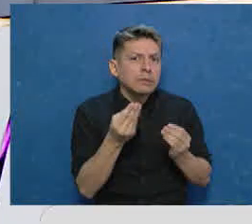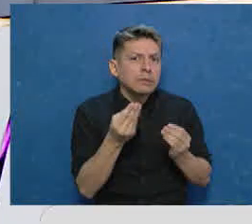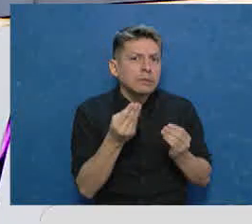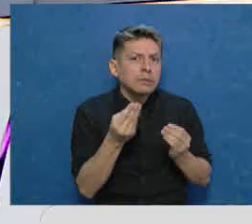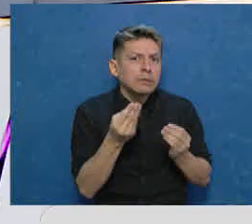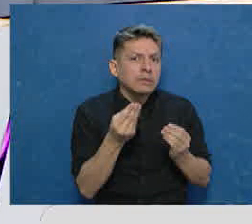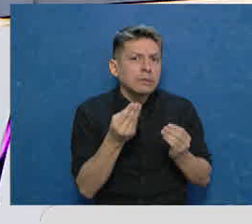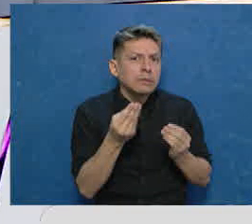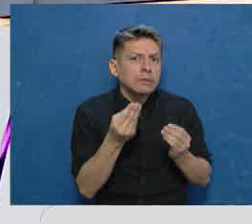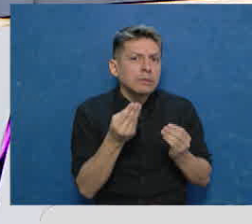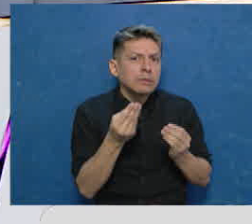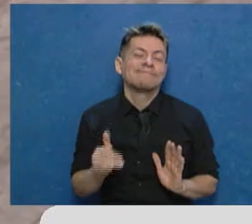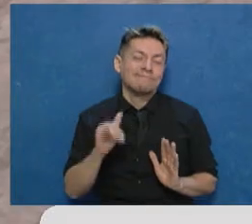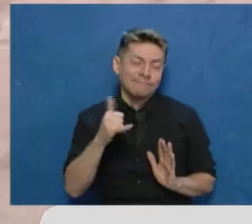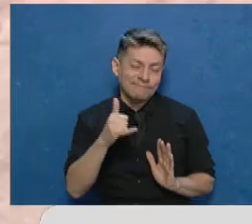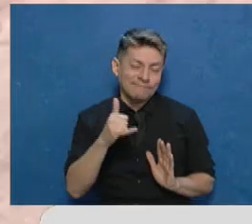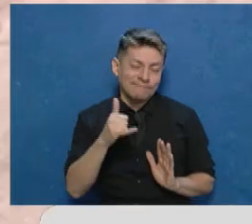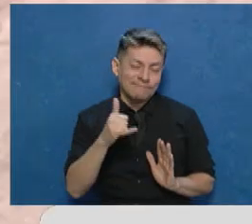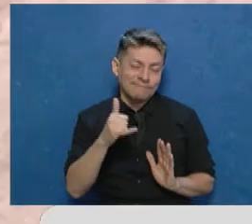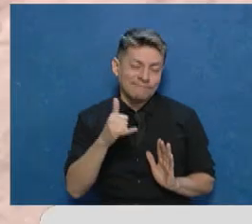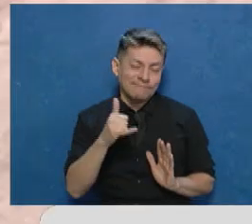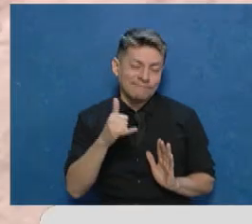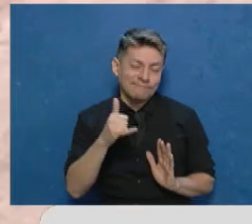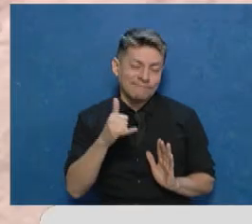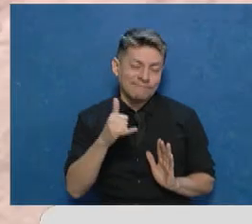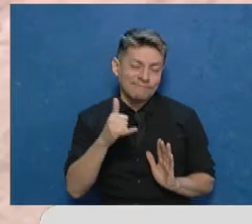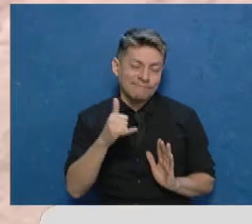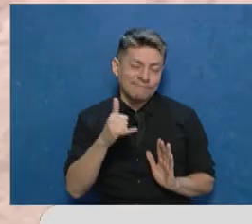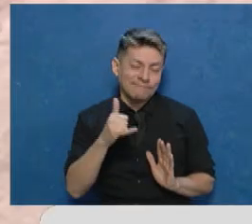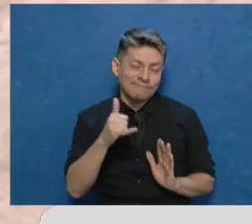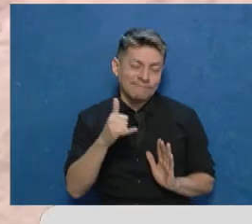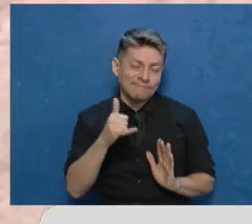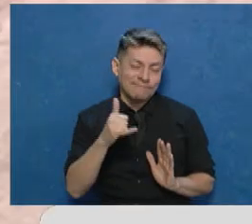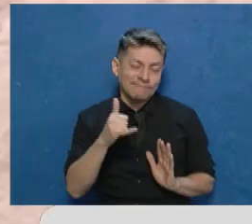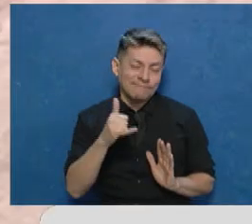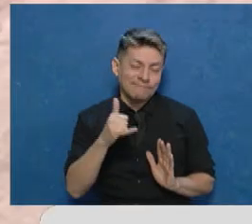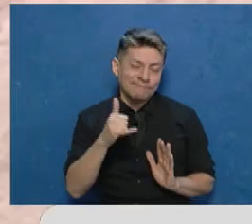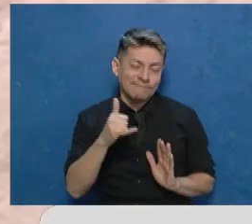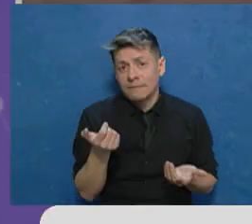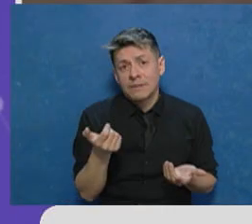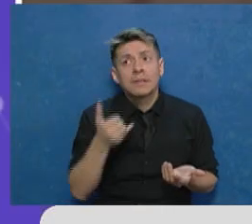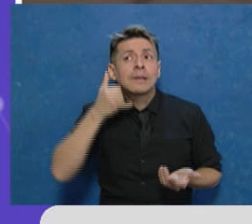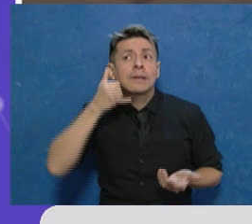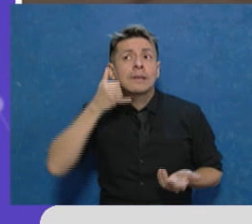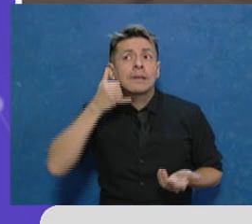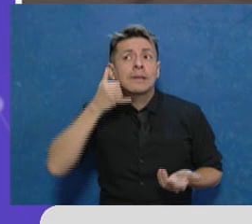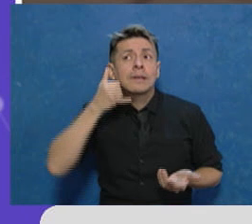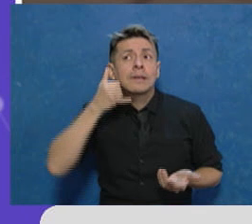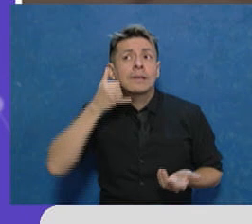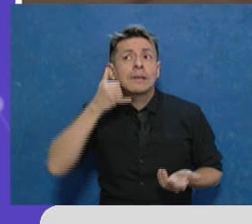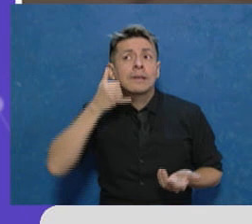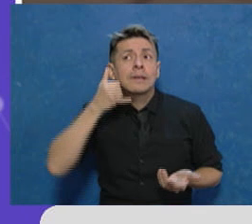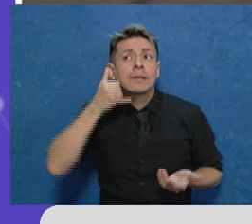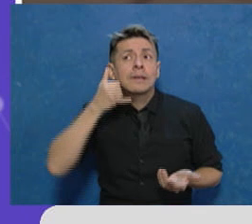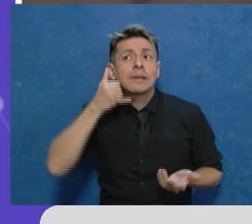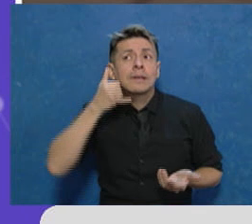que podría asistir a las víctimas. ¿Y cómo lo asistís? De una manera muy simple, aunque ustedes no lo crean, llamando al 911. Lo mínimo. Vos